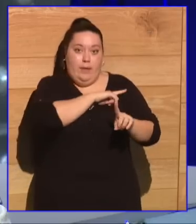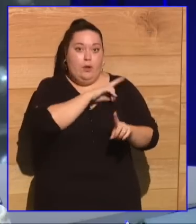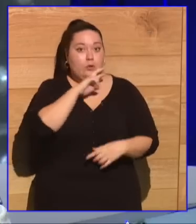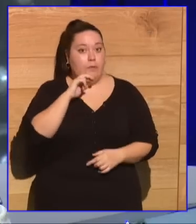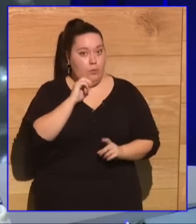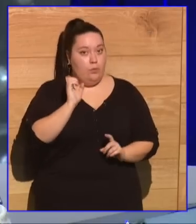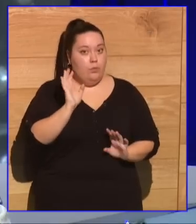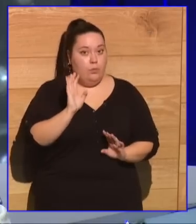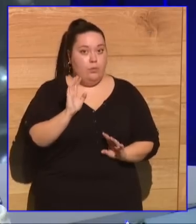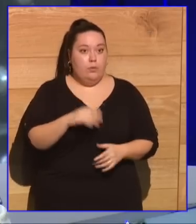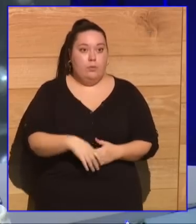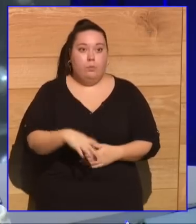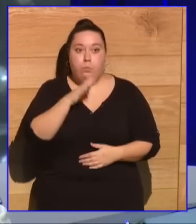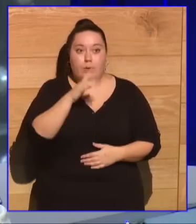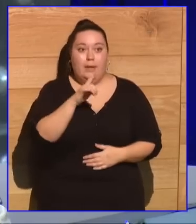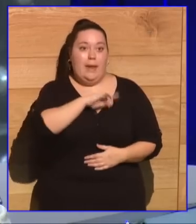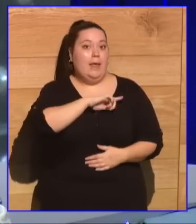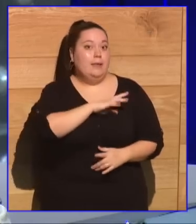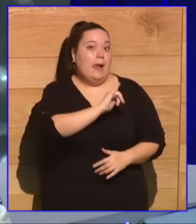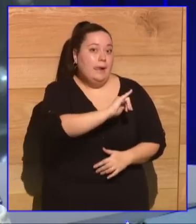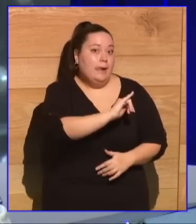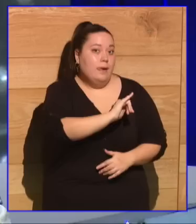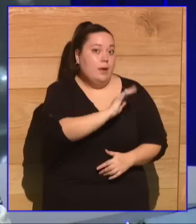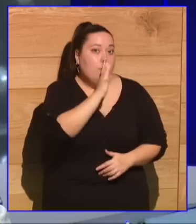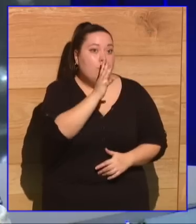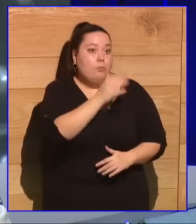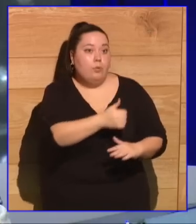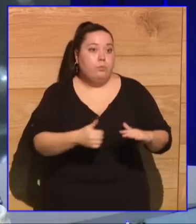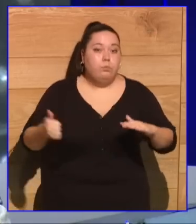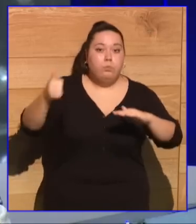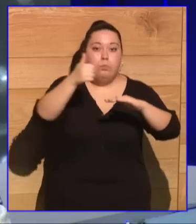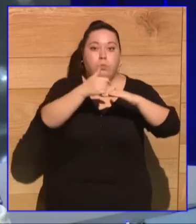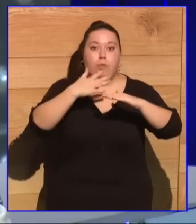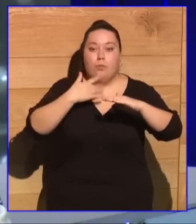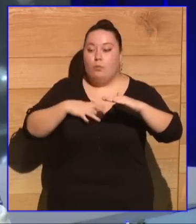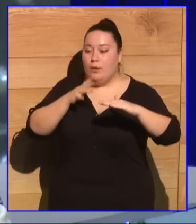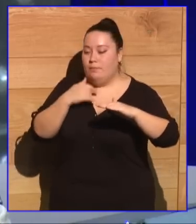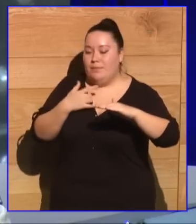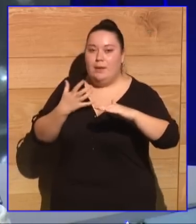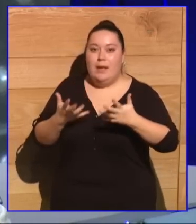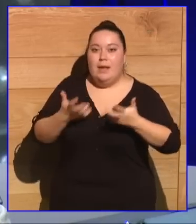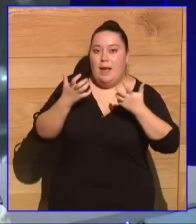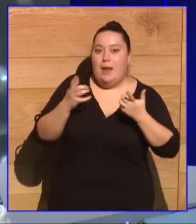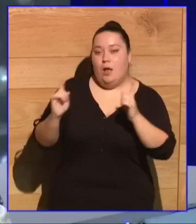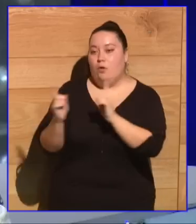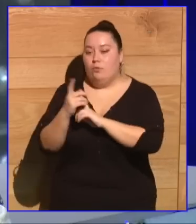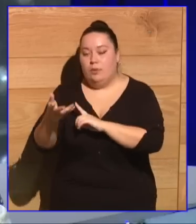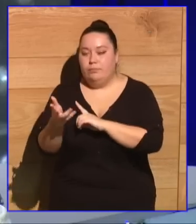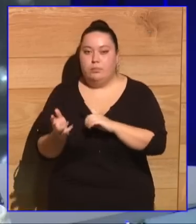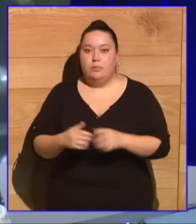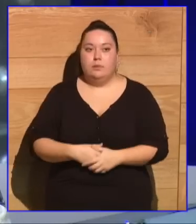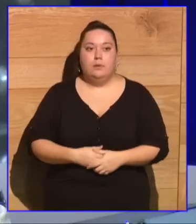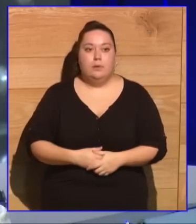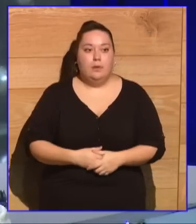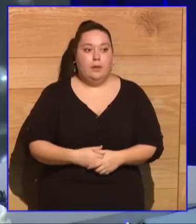conservador. Porque son donde está la épica. Alguien que se eleva por encima de no sé quién, que gana al enemigo de no sé qué manera. Desde luego no hay forma de